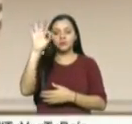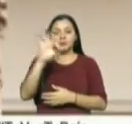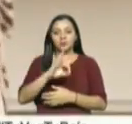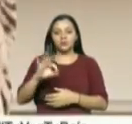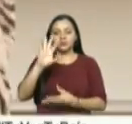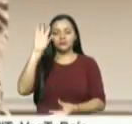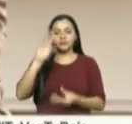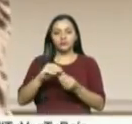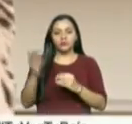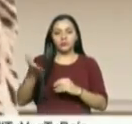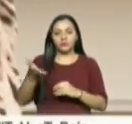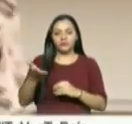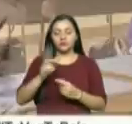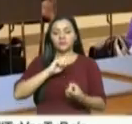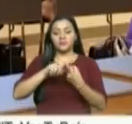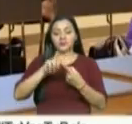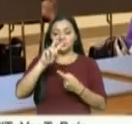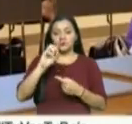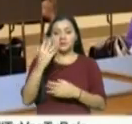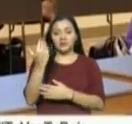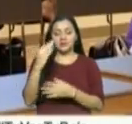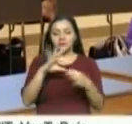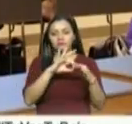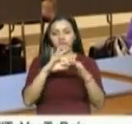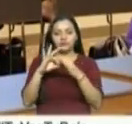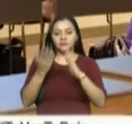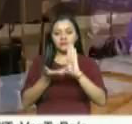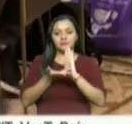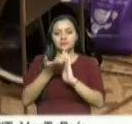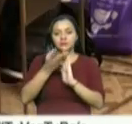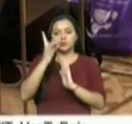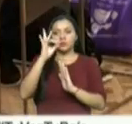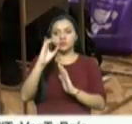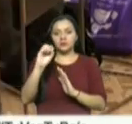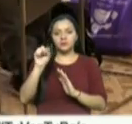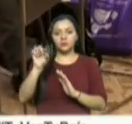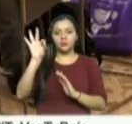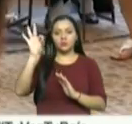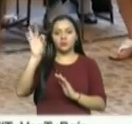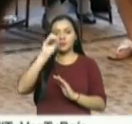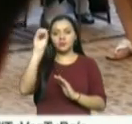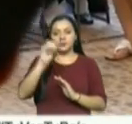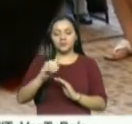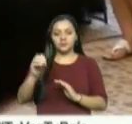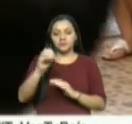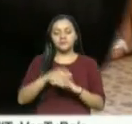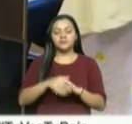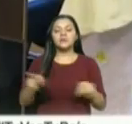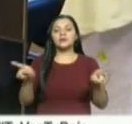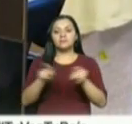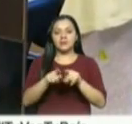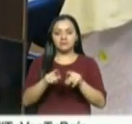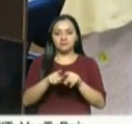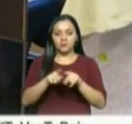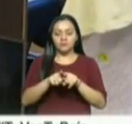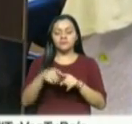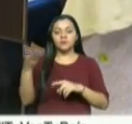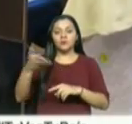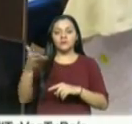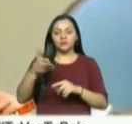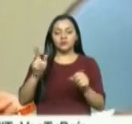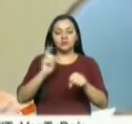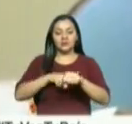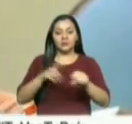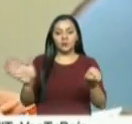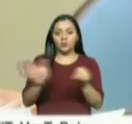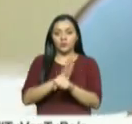de docentes. A 2015 esta relación subió al 80.9%. De igual forma, la planta docente a tiempo